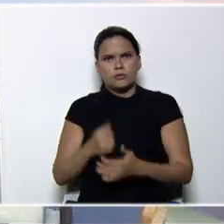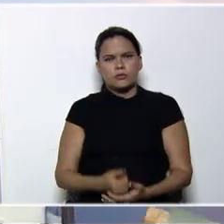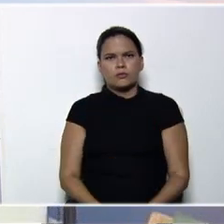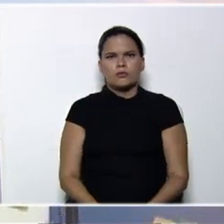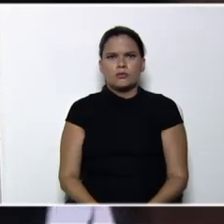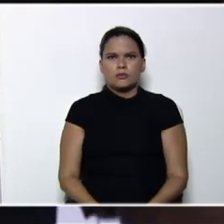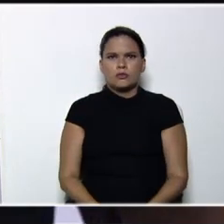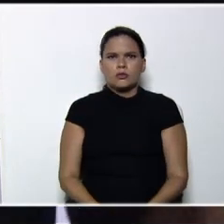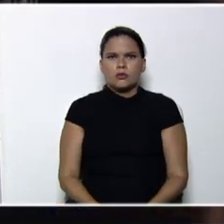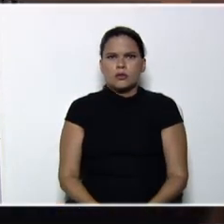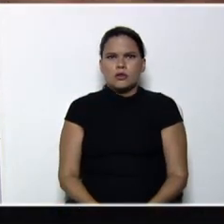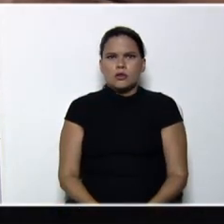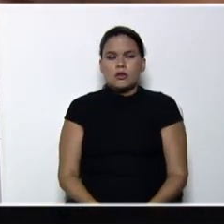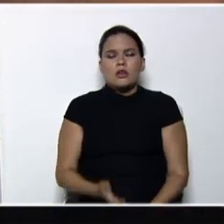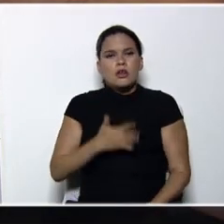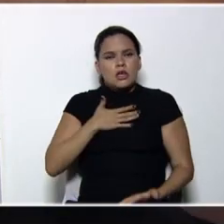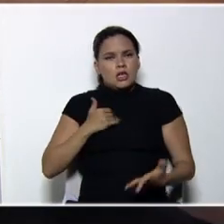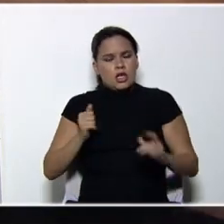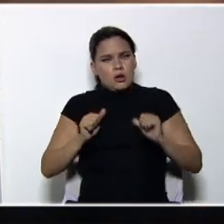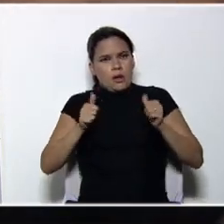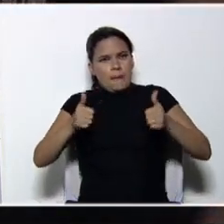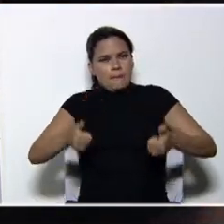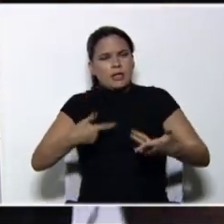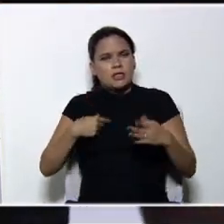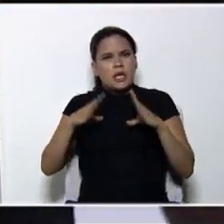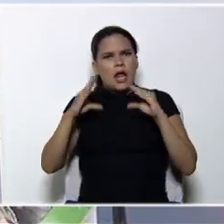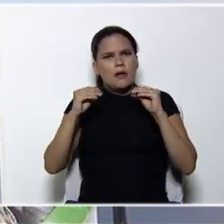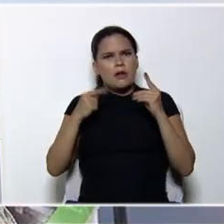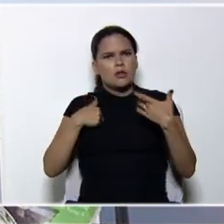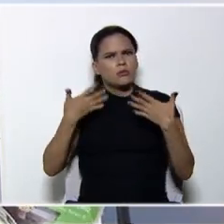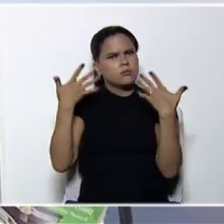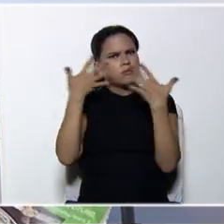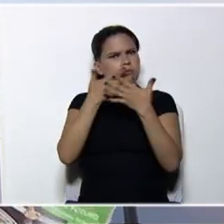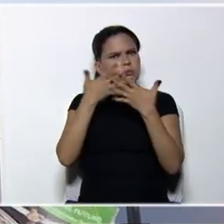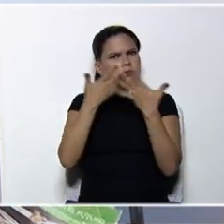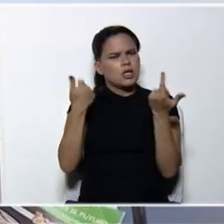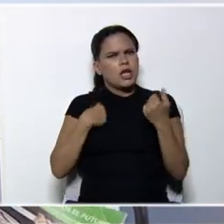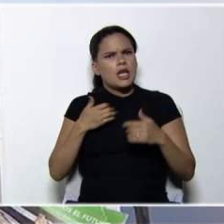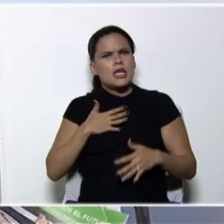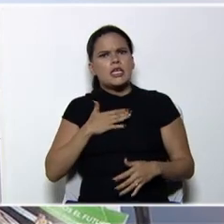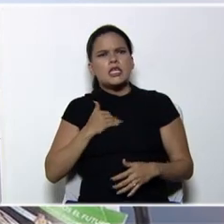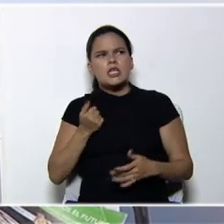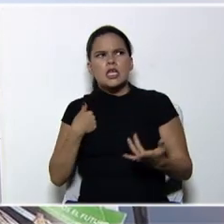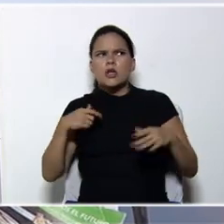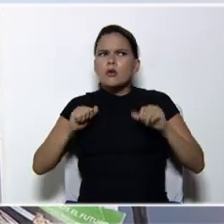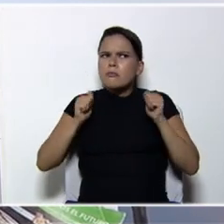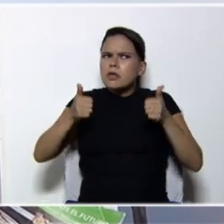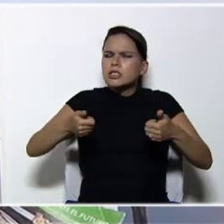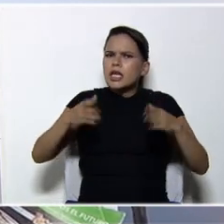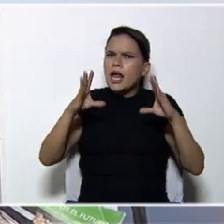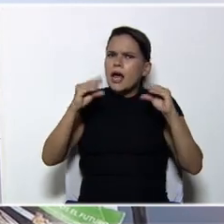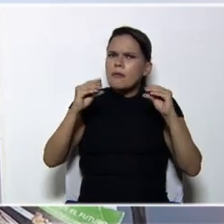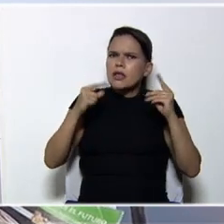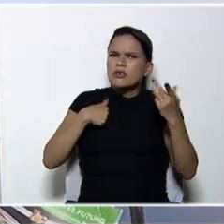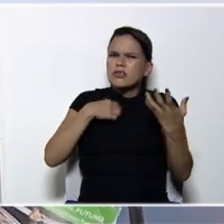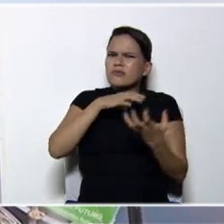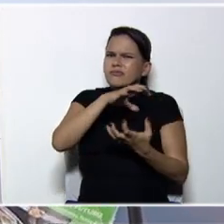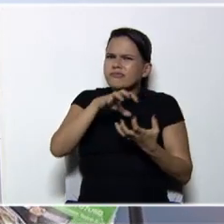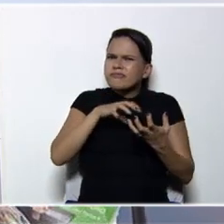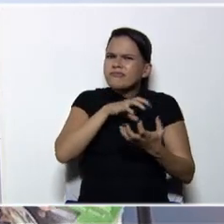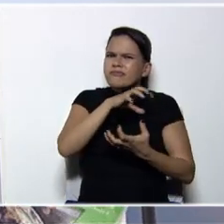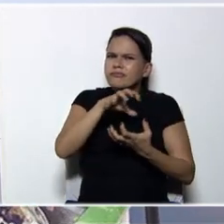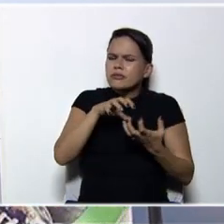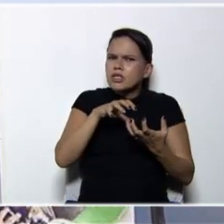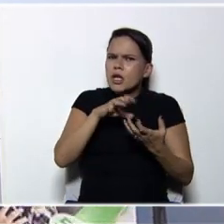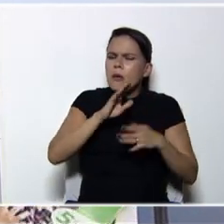las Organizaciones, que quiero comenzar entonces hablándoles de la duda y quiero comenzar hablándoles de esas crisis, porque